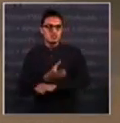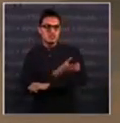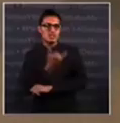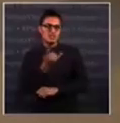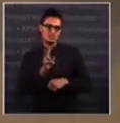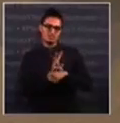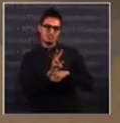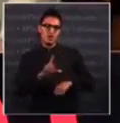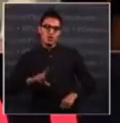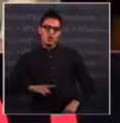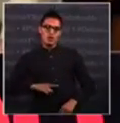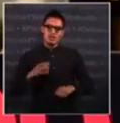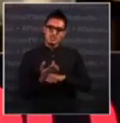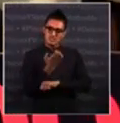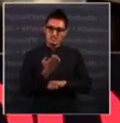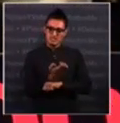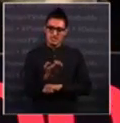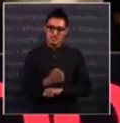respaldados del gobierno del Estado.